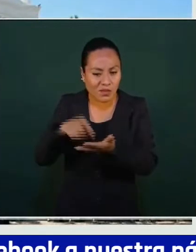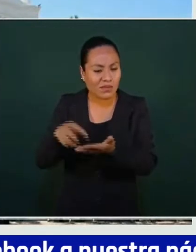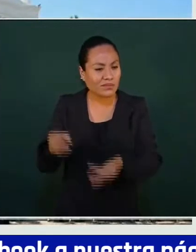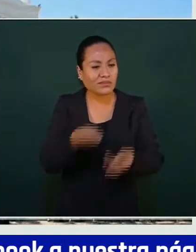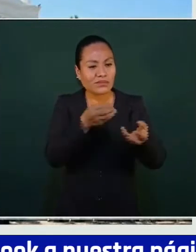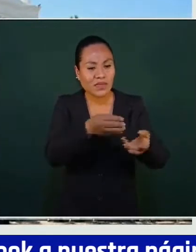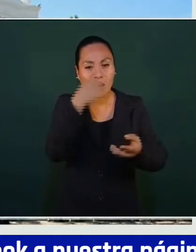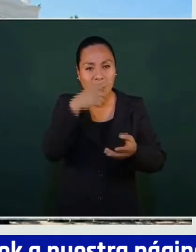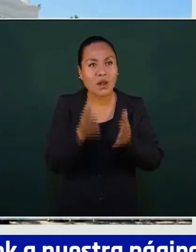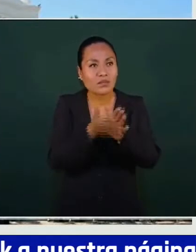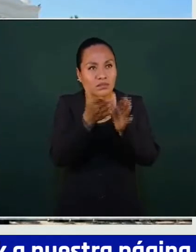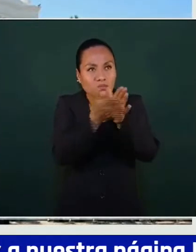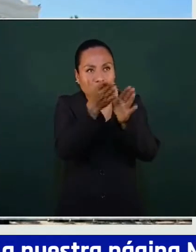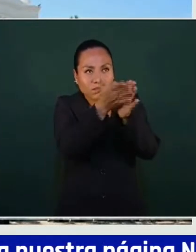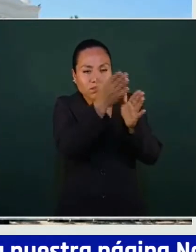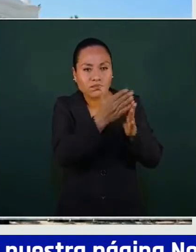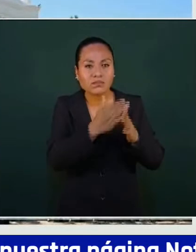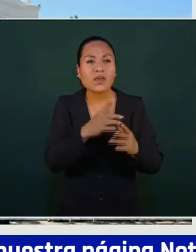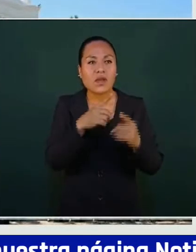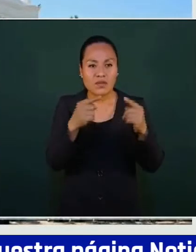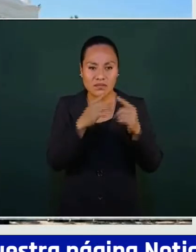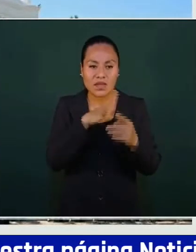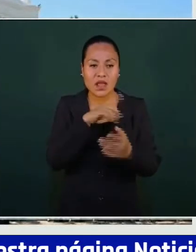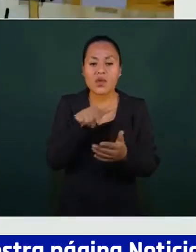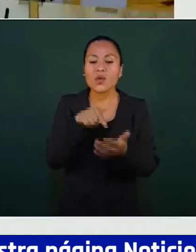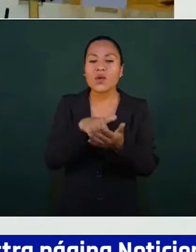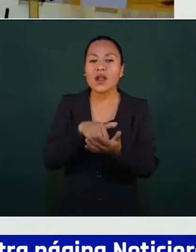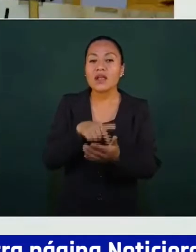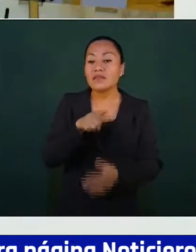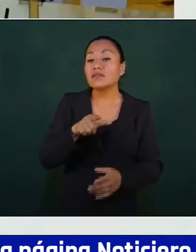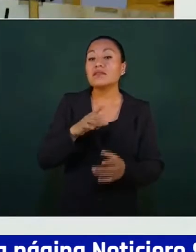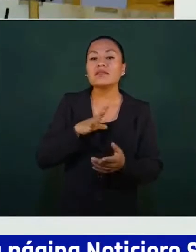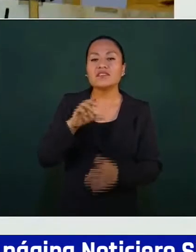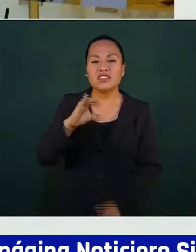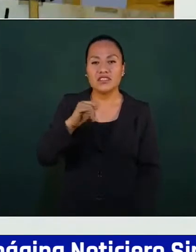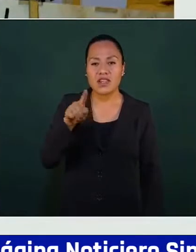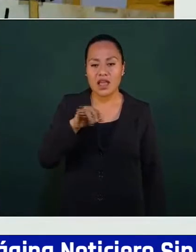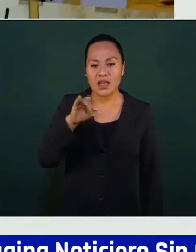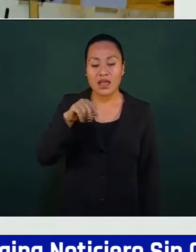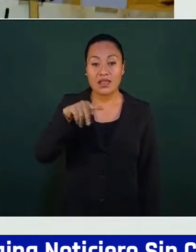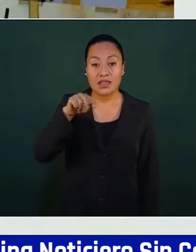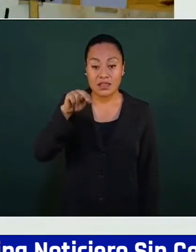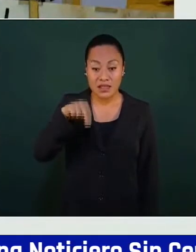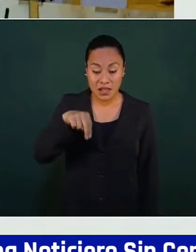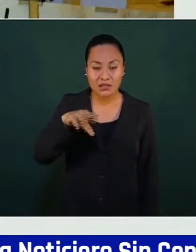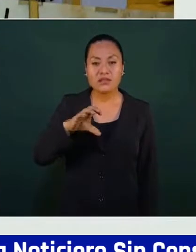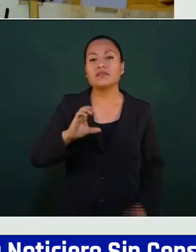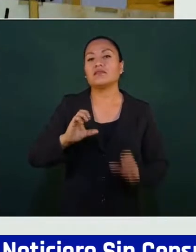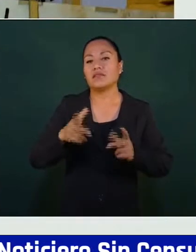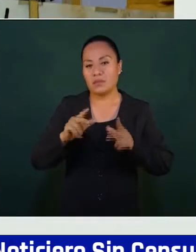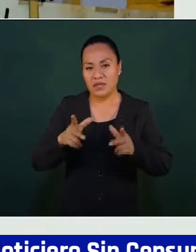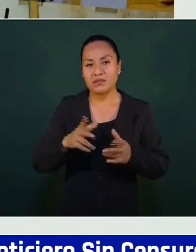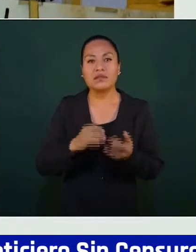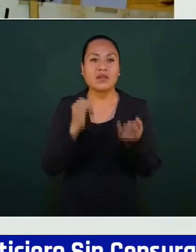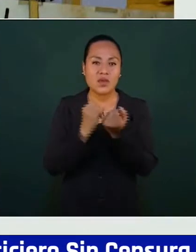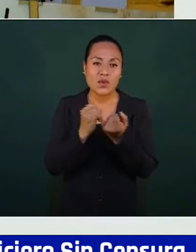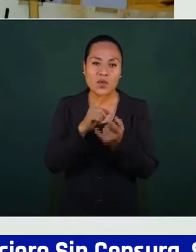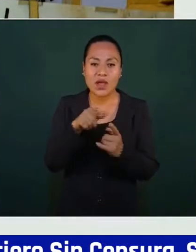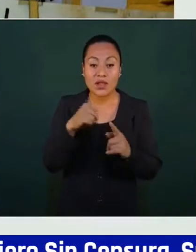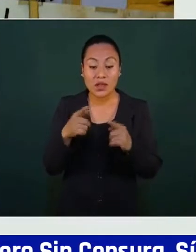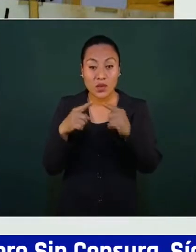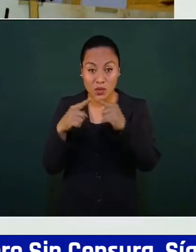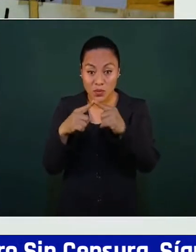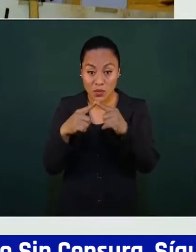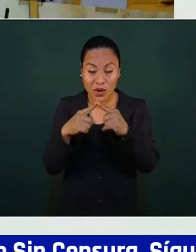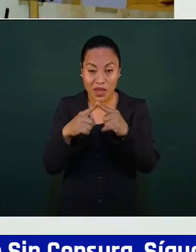esta restauración en Sinacantán, Chiapas. Y bueno, también otros ejemplos de templos tal